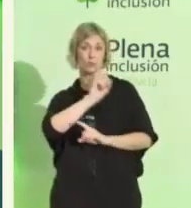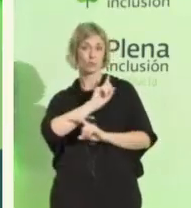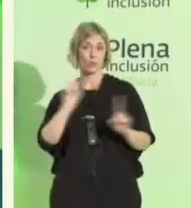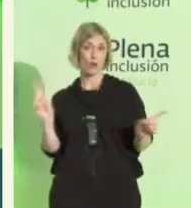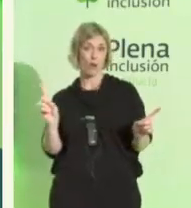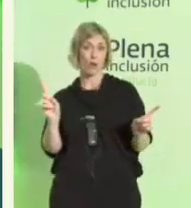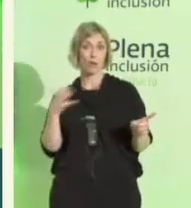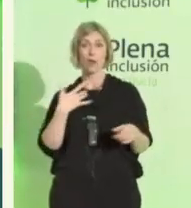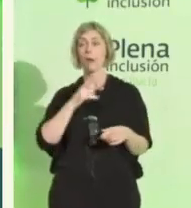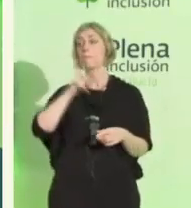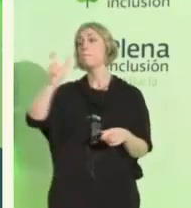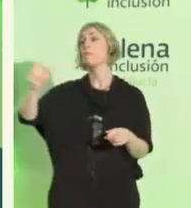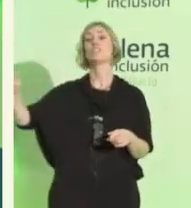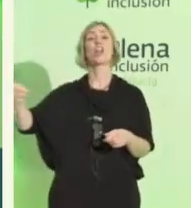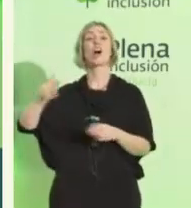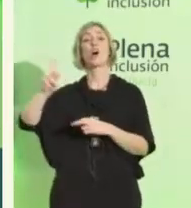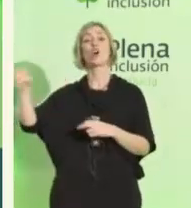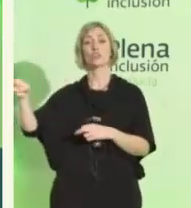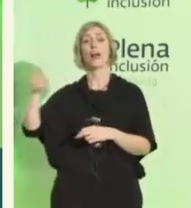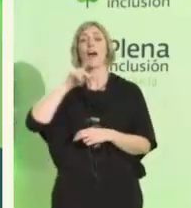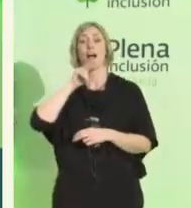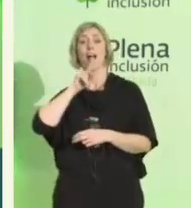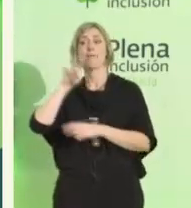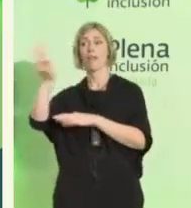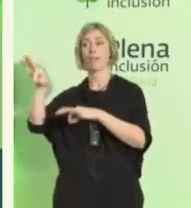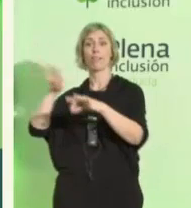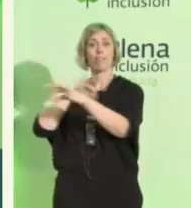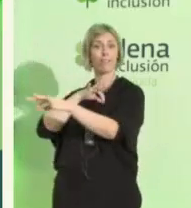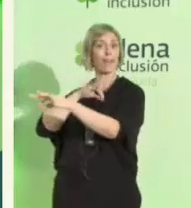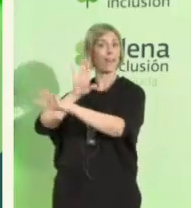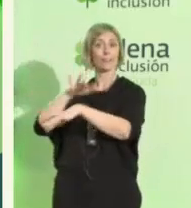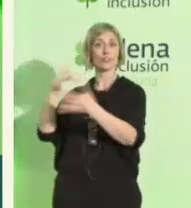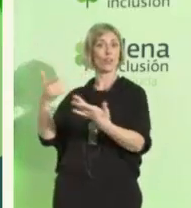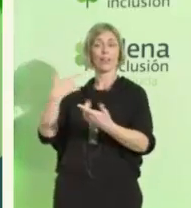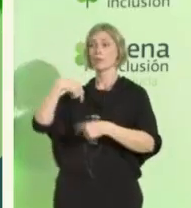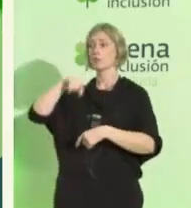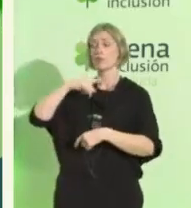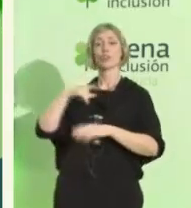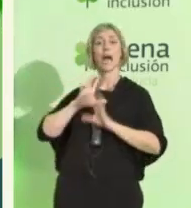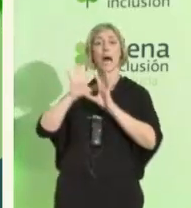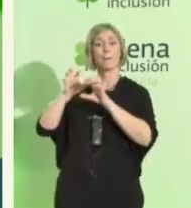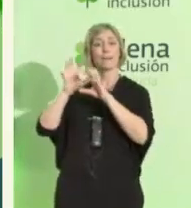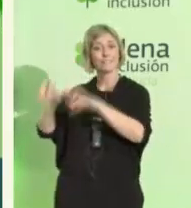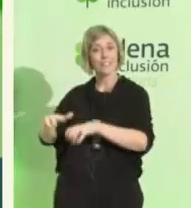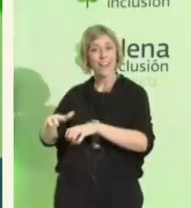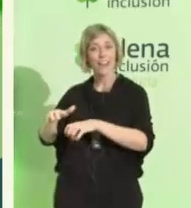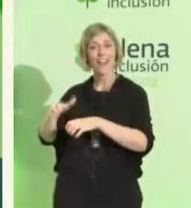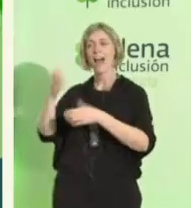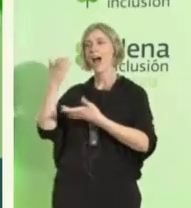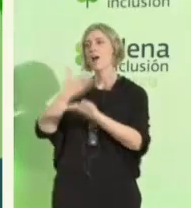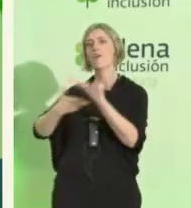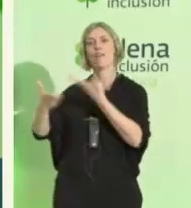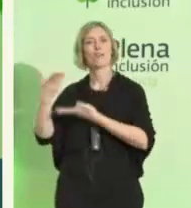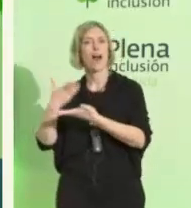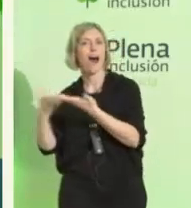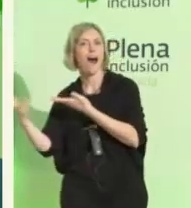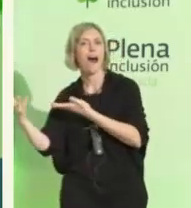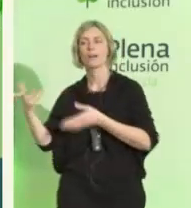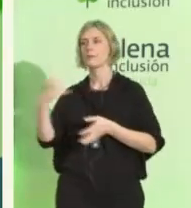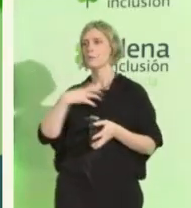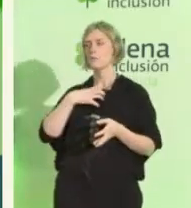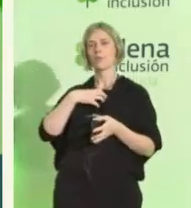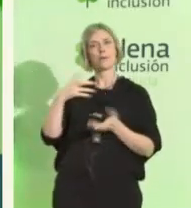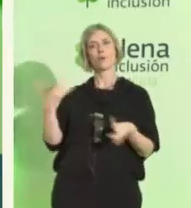podemos aprender nada no existen nuestro Barrio porque no